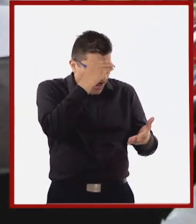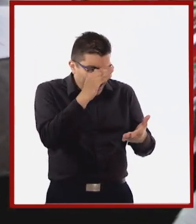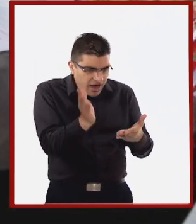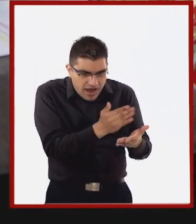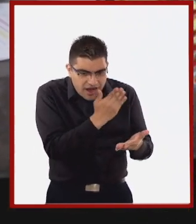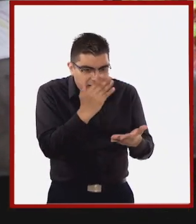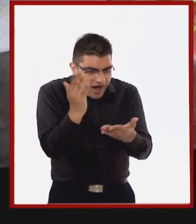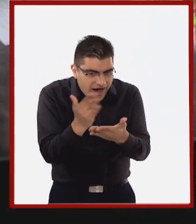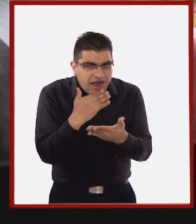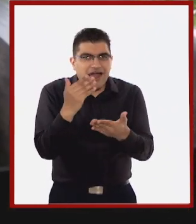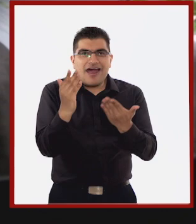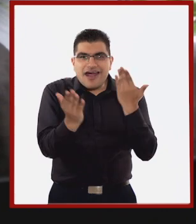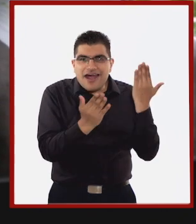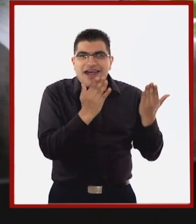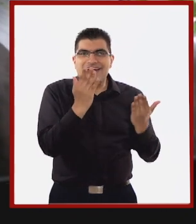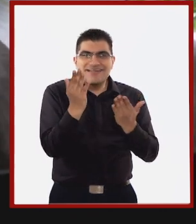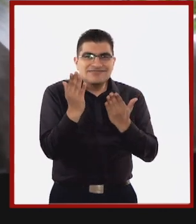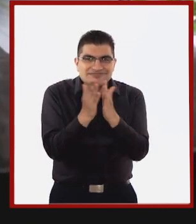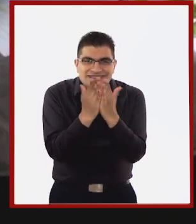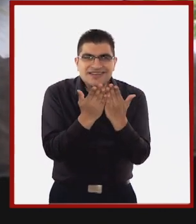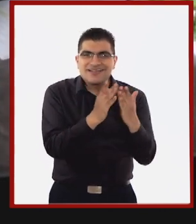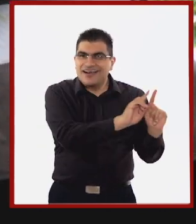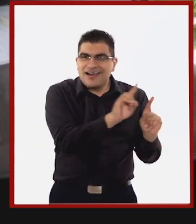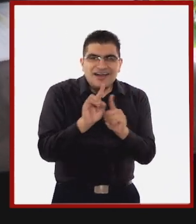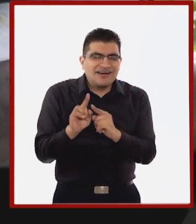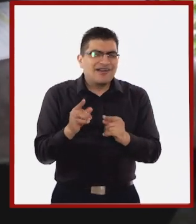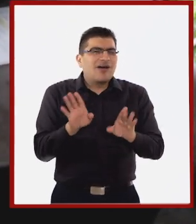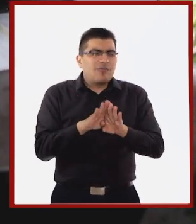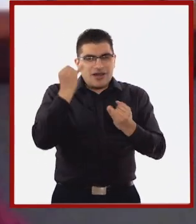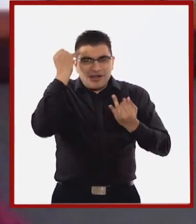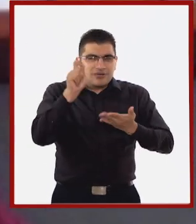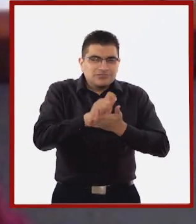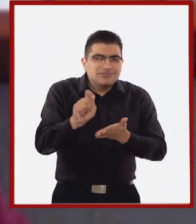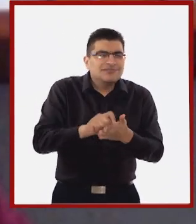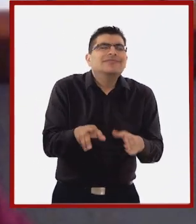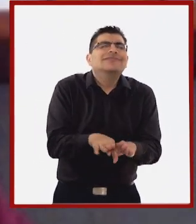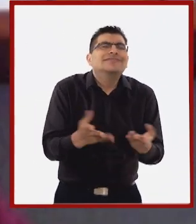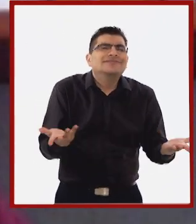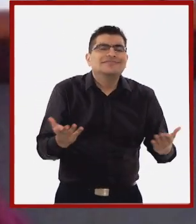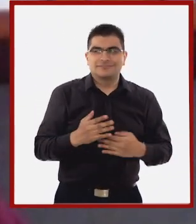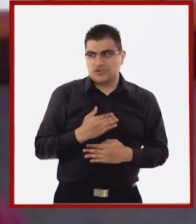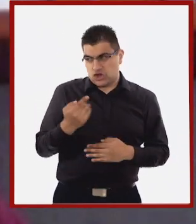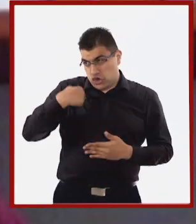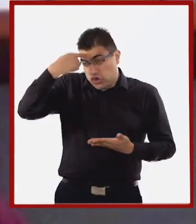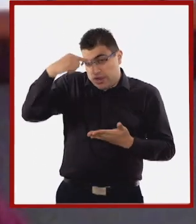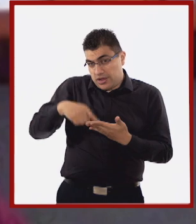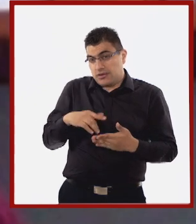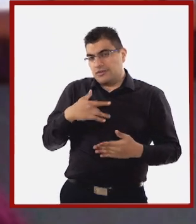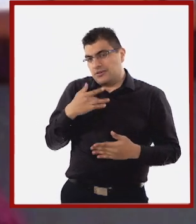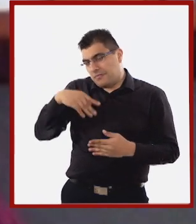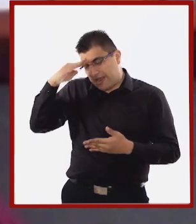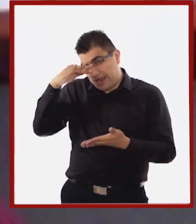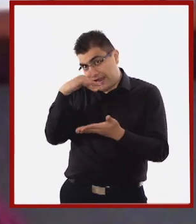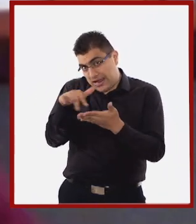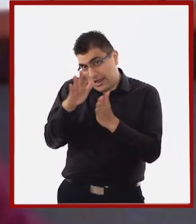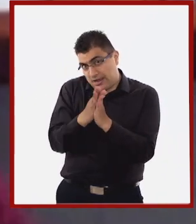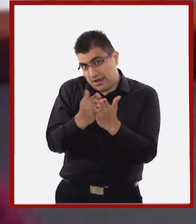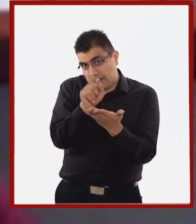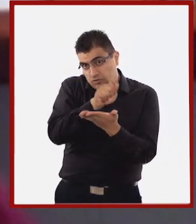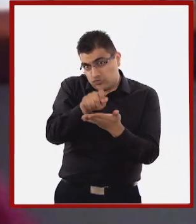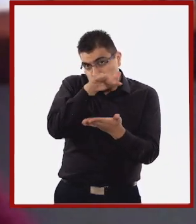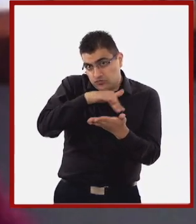sino de crear. Yo creo que lo que conviene es pensar la experiencia de la literatura, la experiencia